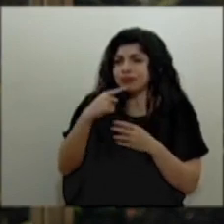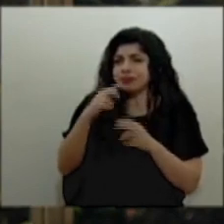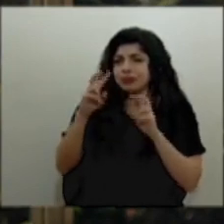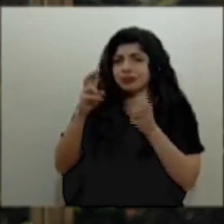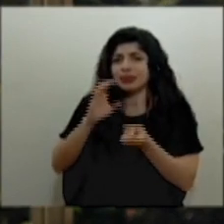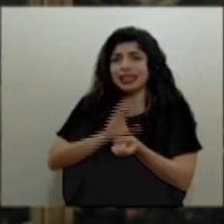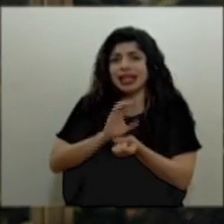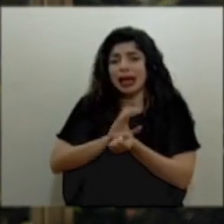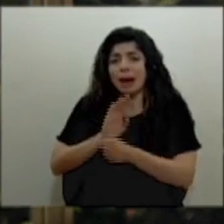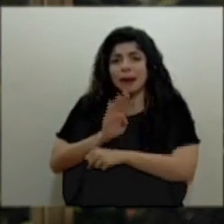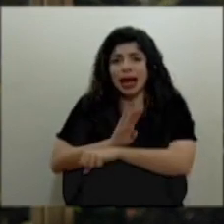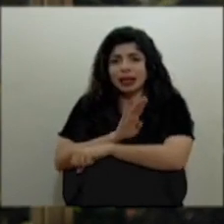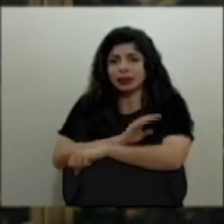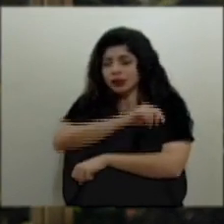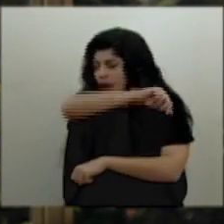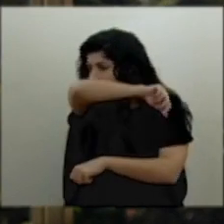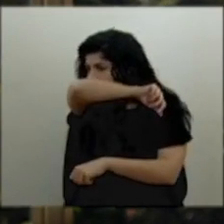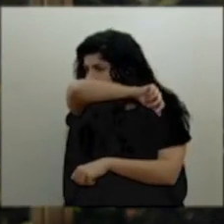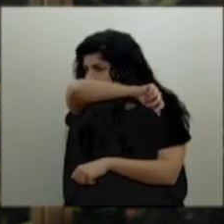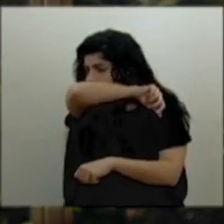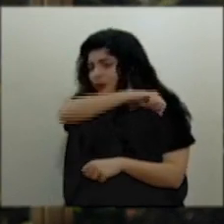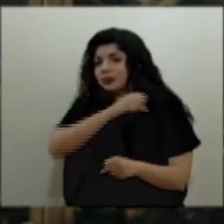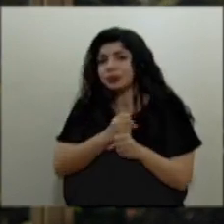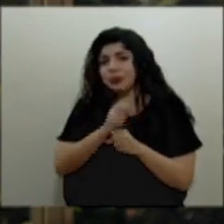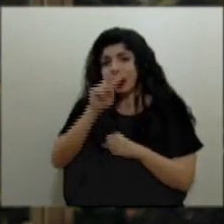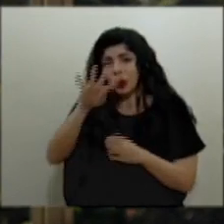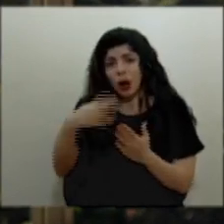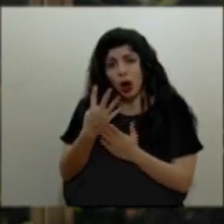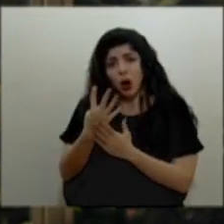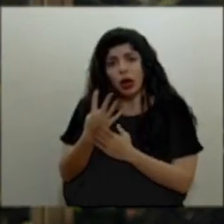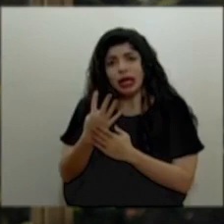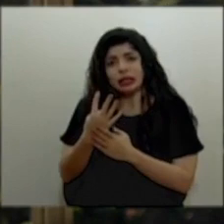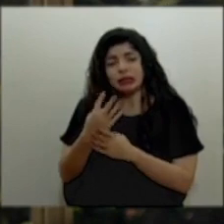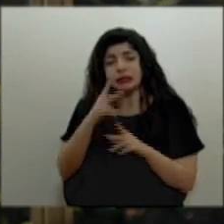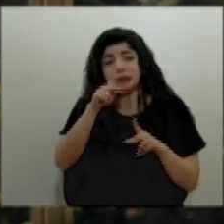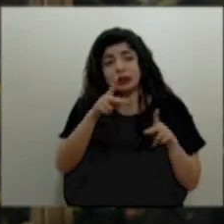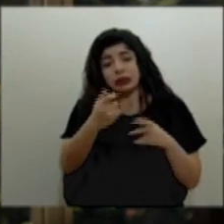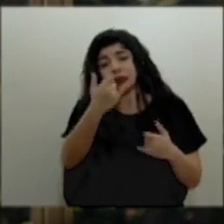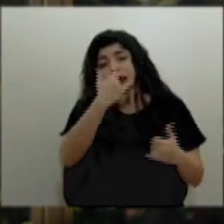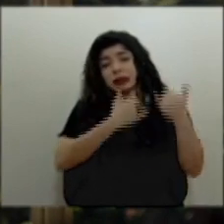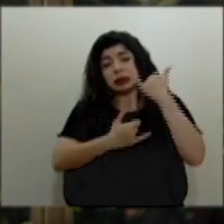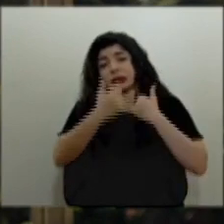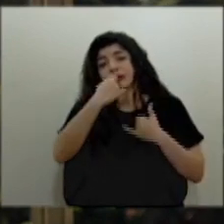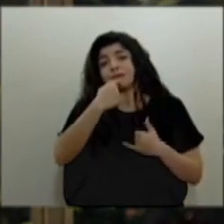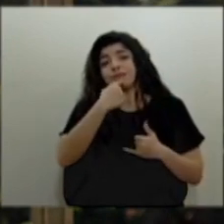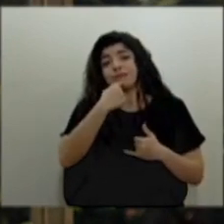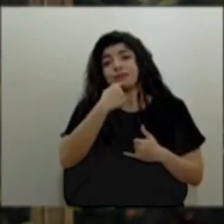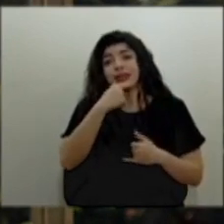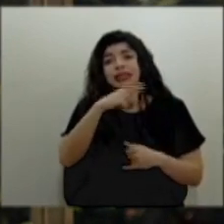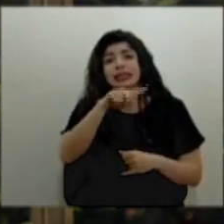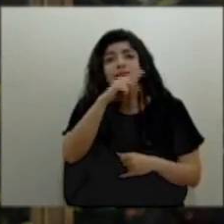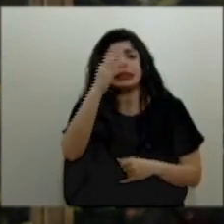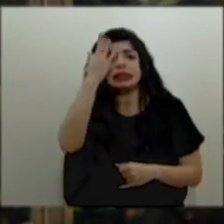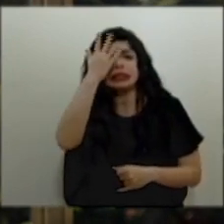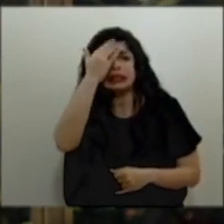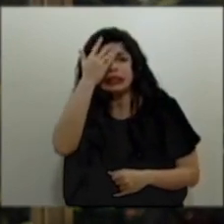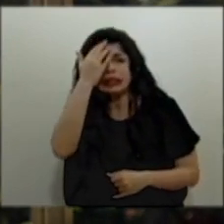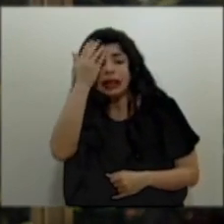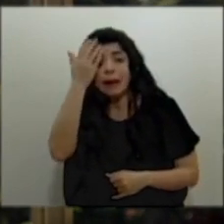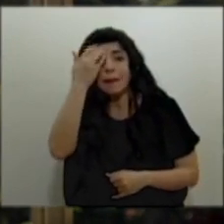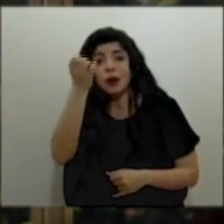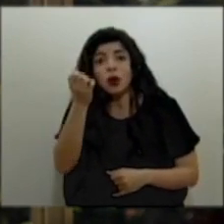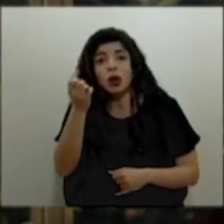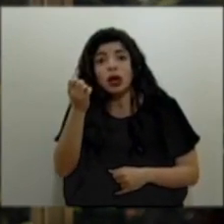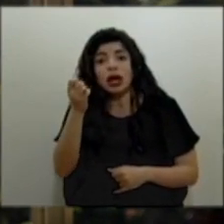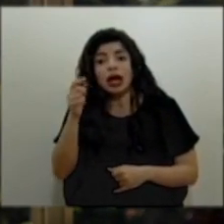clínica de Bagaces que va a trabajar 24 horas. Es que varios usuarios nos llamaron a la redacción de que estaban muy preocupados porque